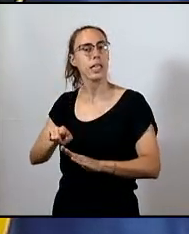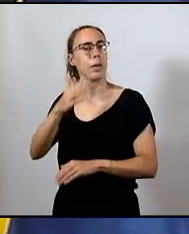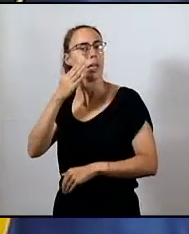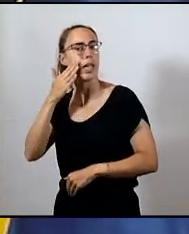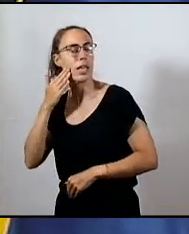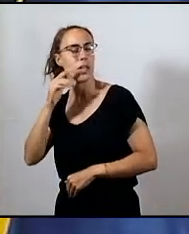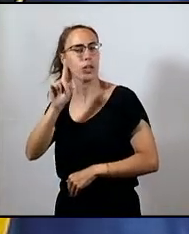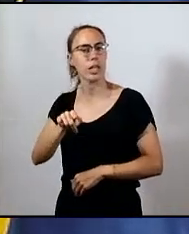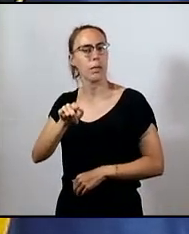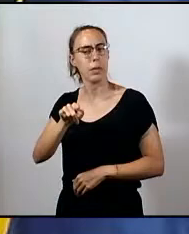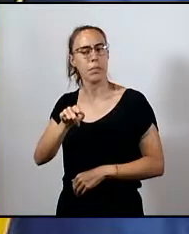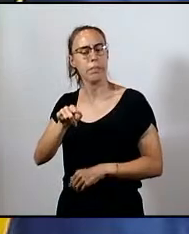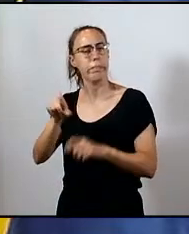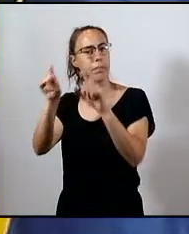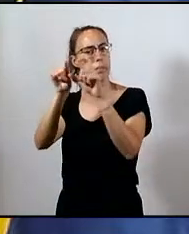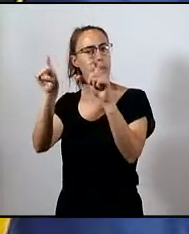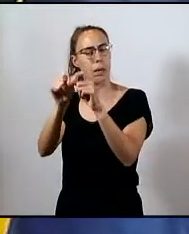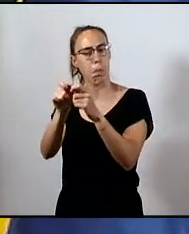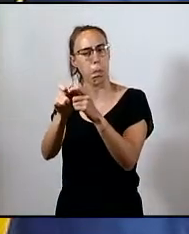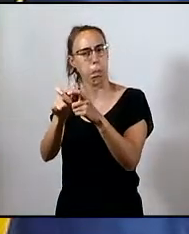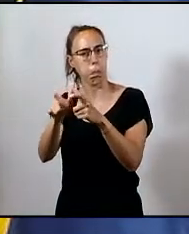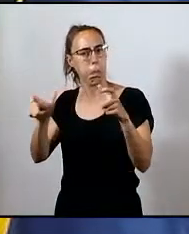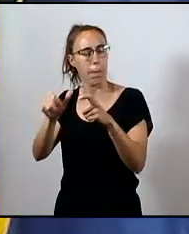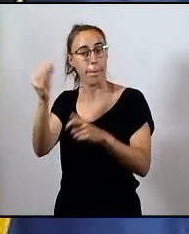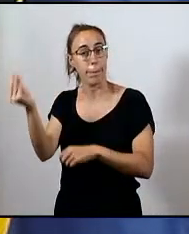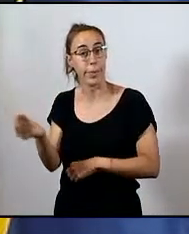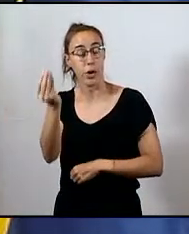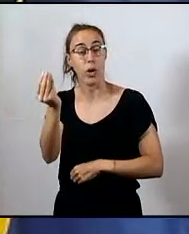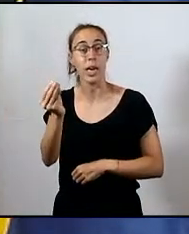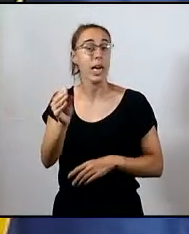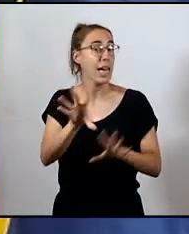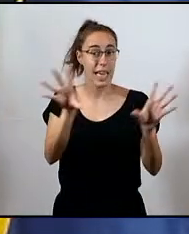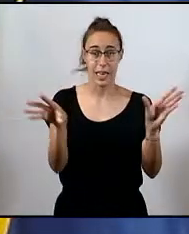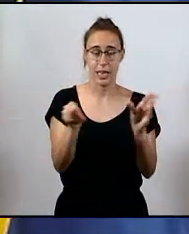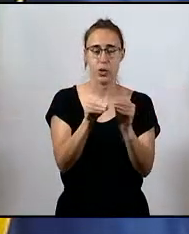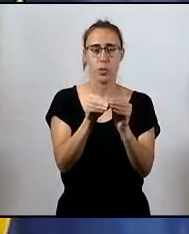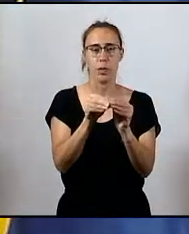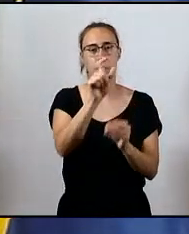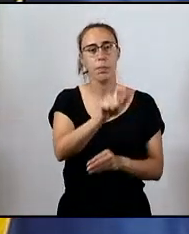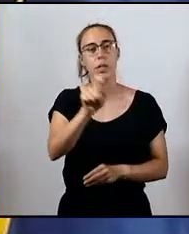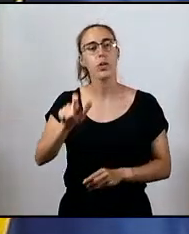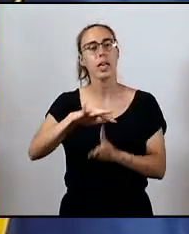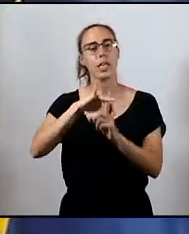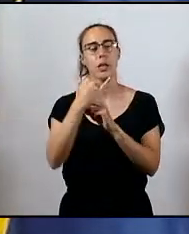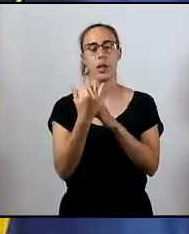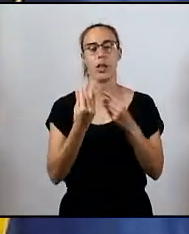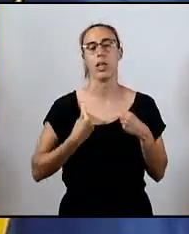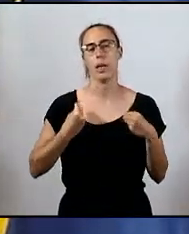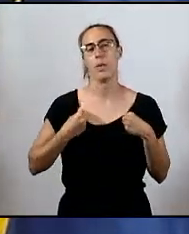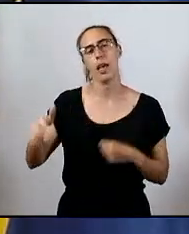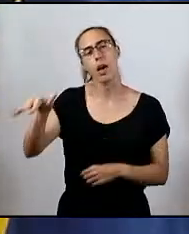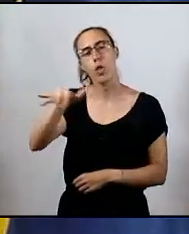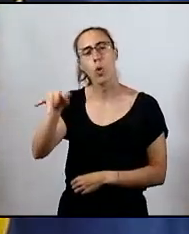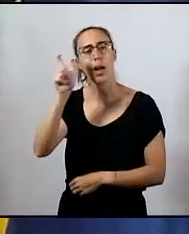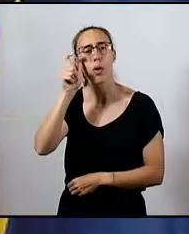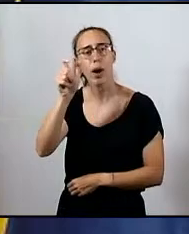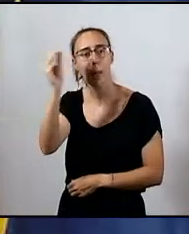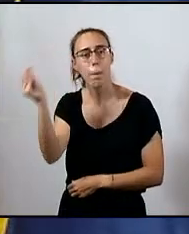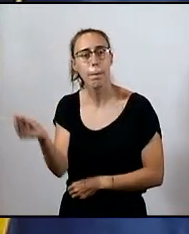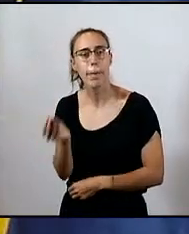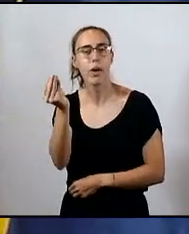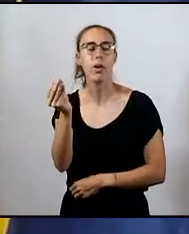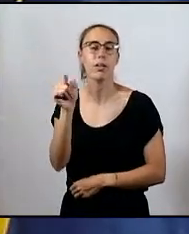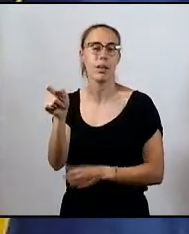demográfico. En definitiva, favorecer a aquellos que mejoren las condiciones de vida en zonas rurales. Este